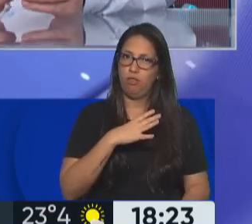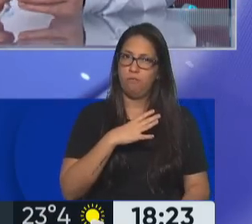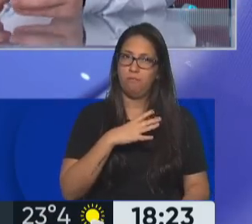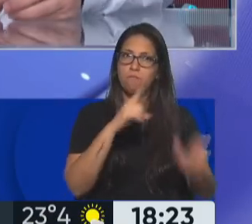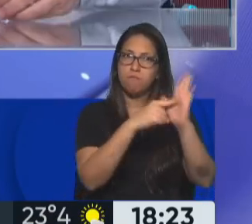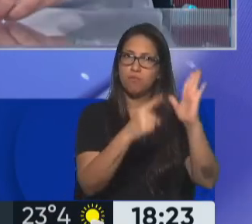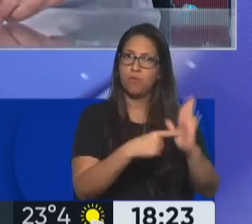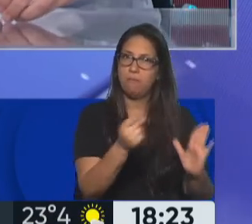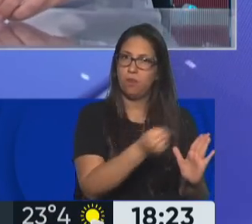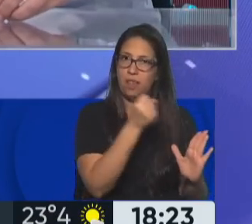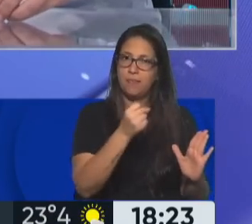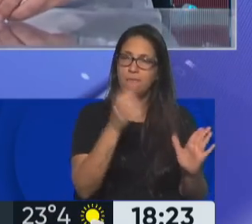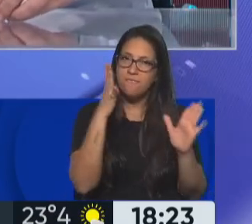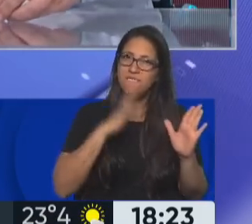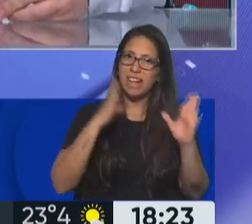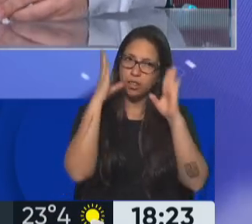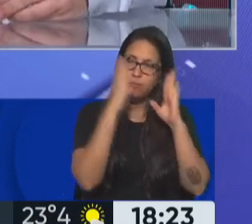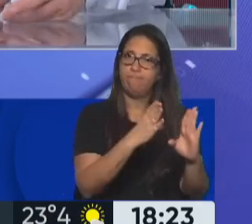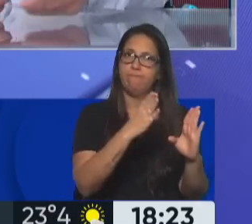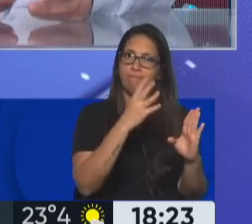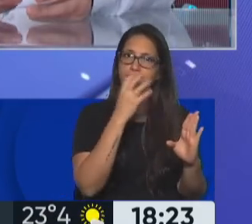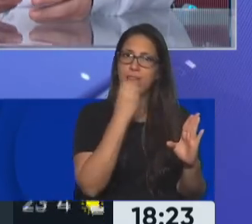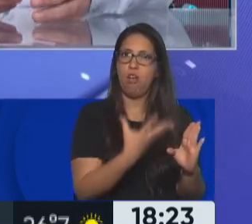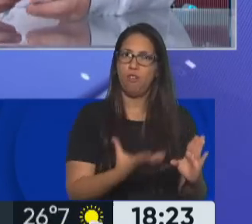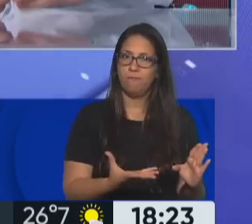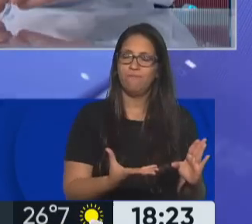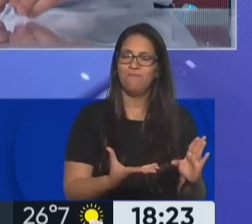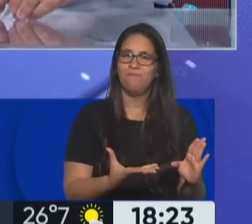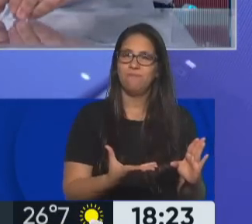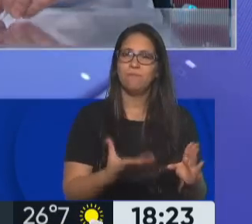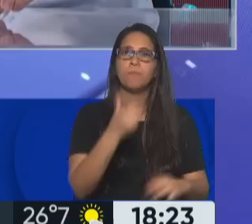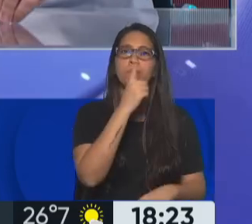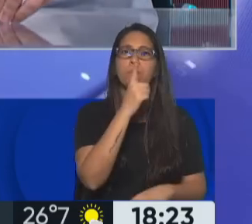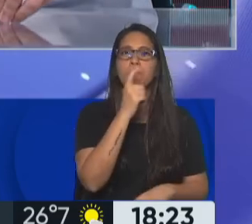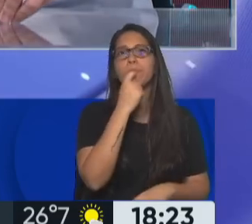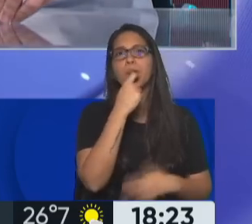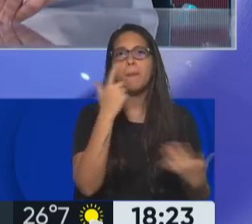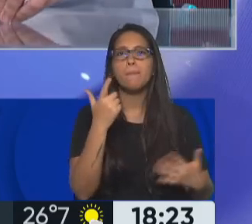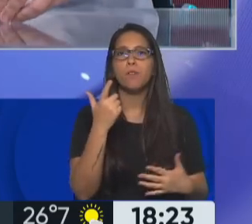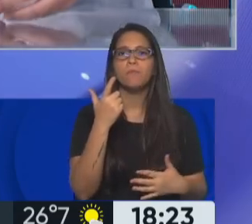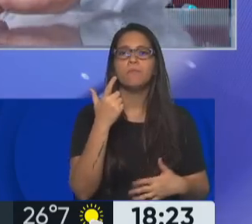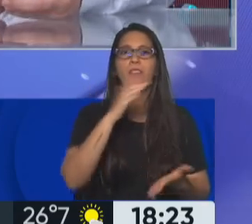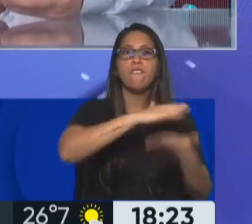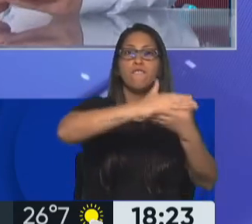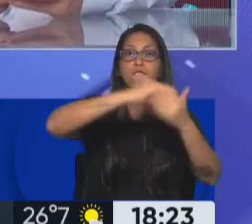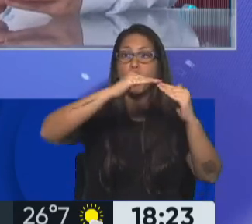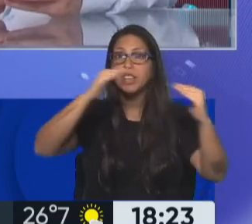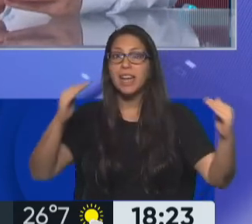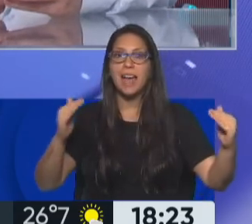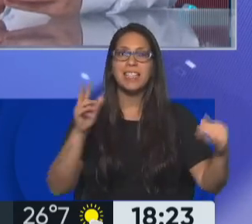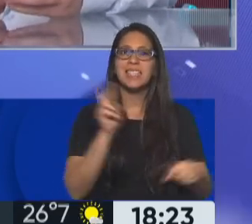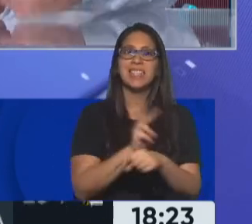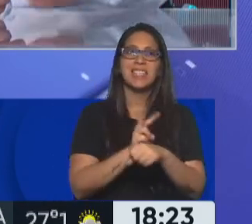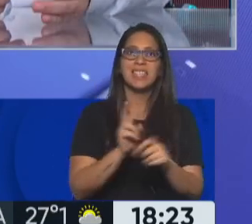importantes para el electorado. Pienso en esto, en la frontera y la inseguridad urbana. No le prestaron